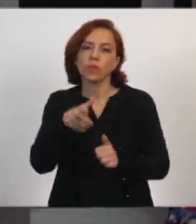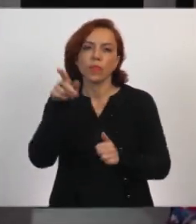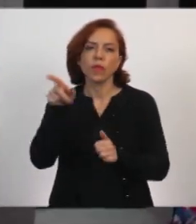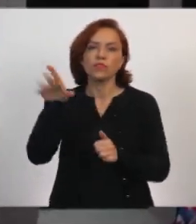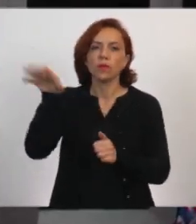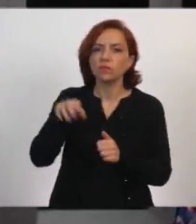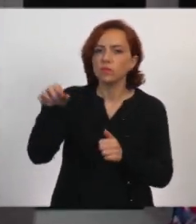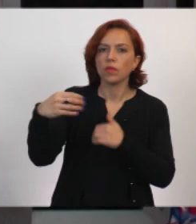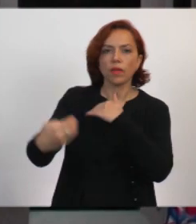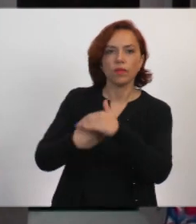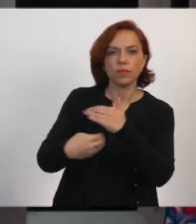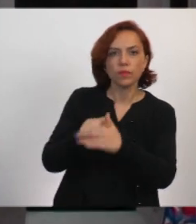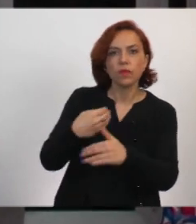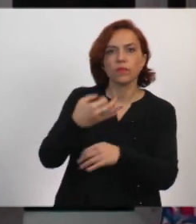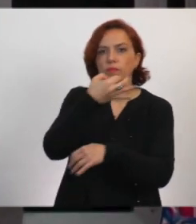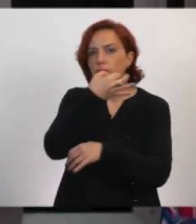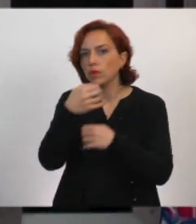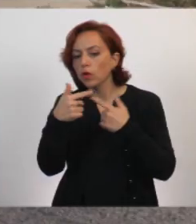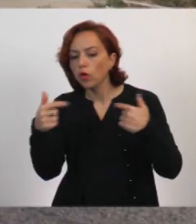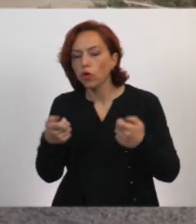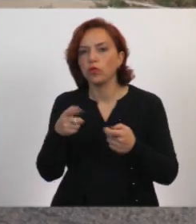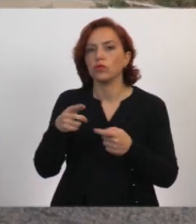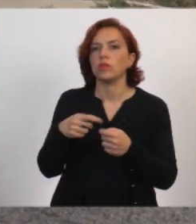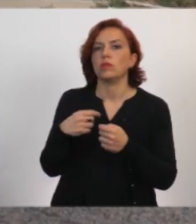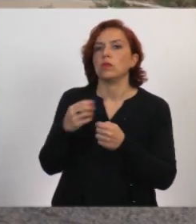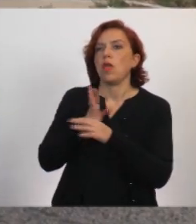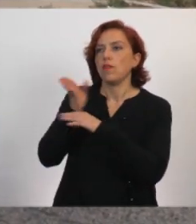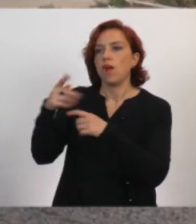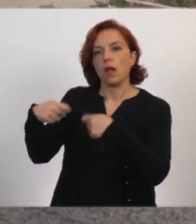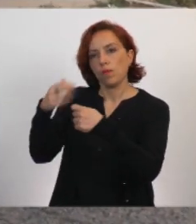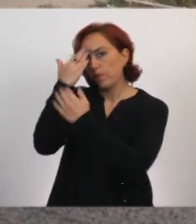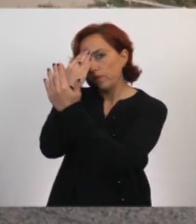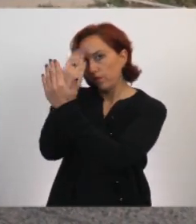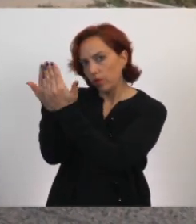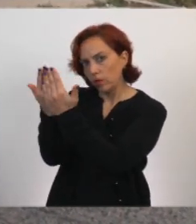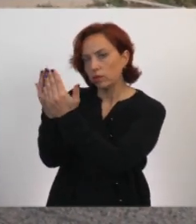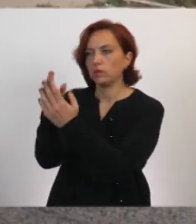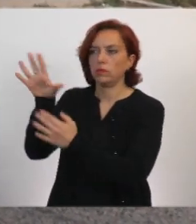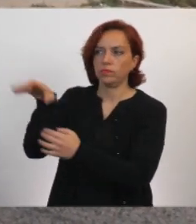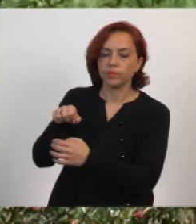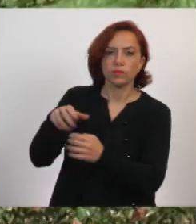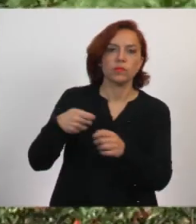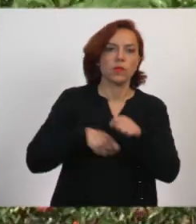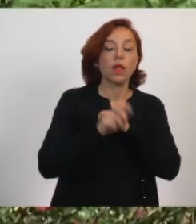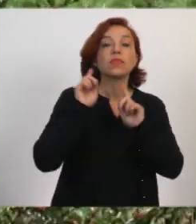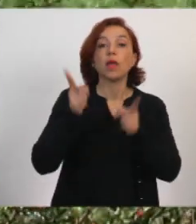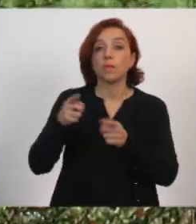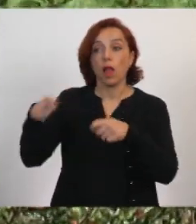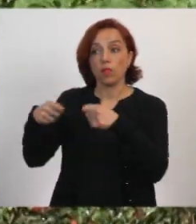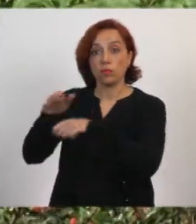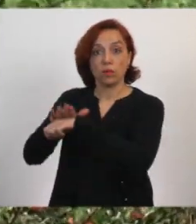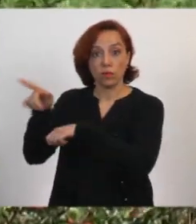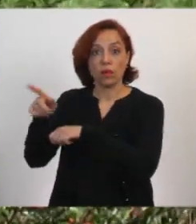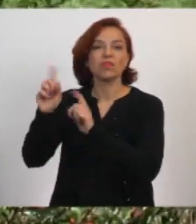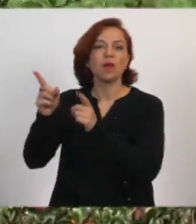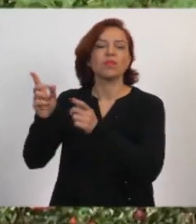la unidad de madres con hijos. Le ingresaba sustancia a las PPL, levantaba allí en el almacén enfrente. Caso B también detuvimos